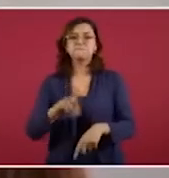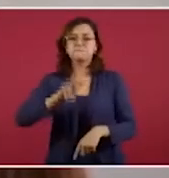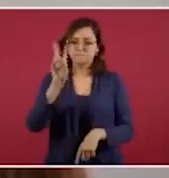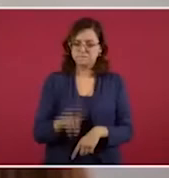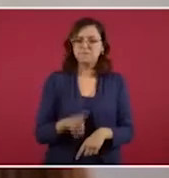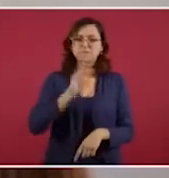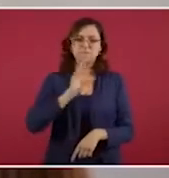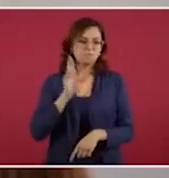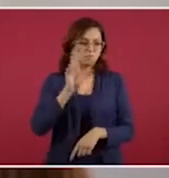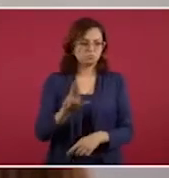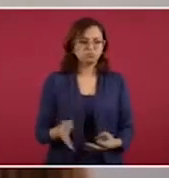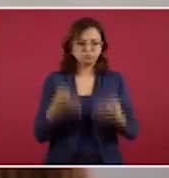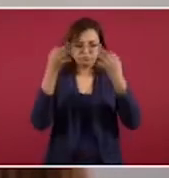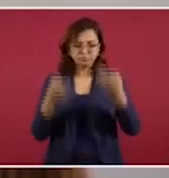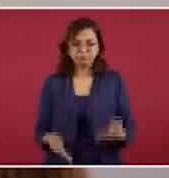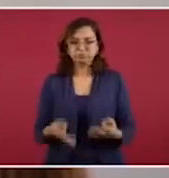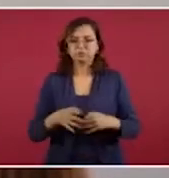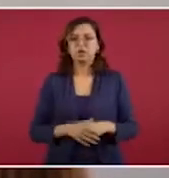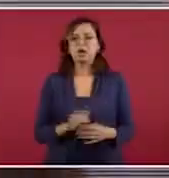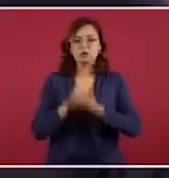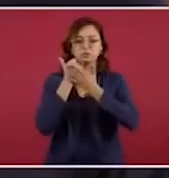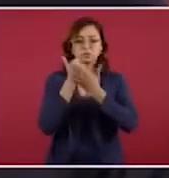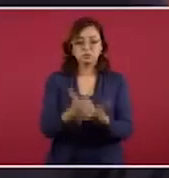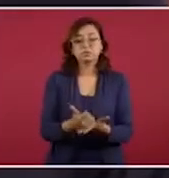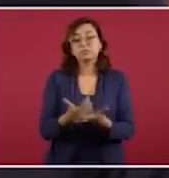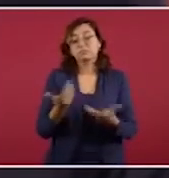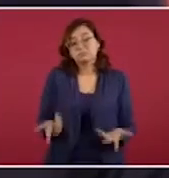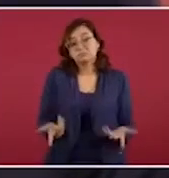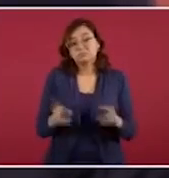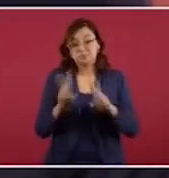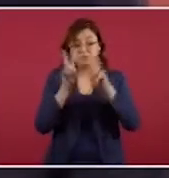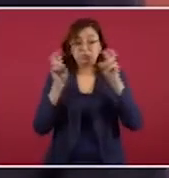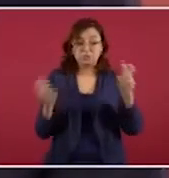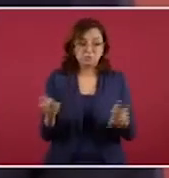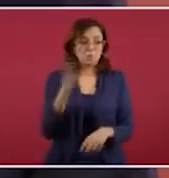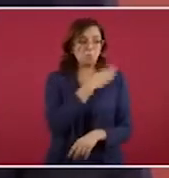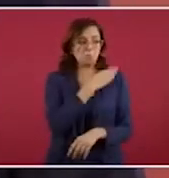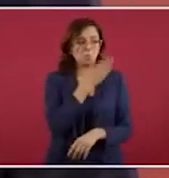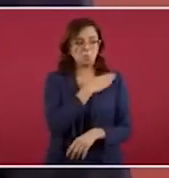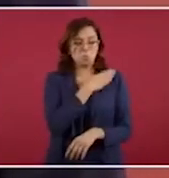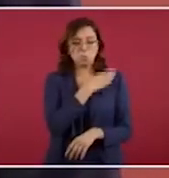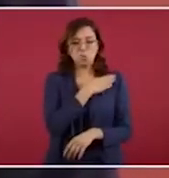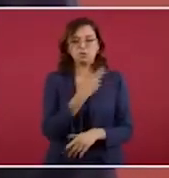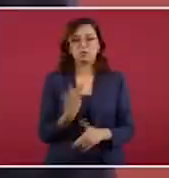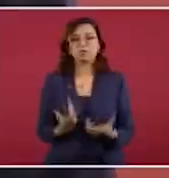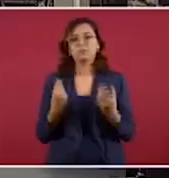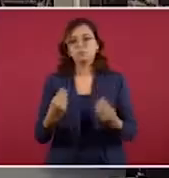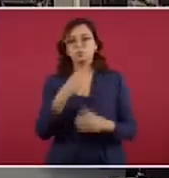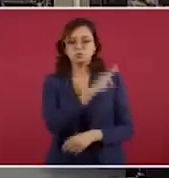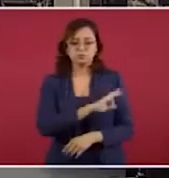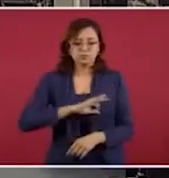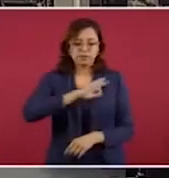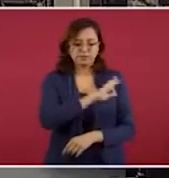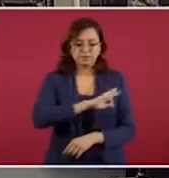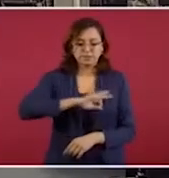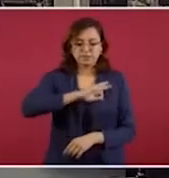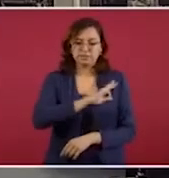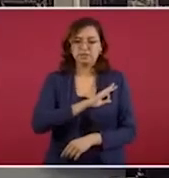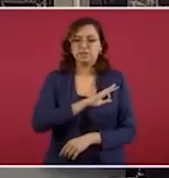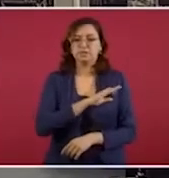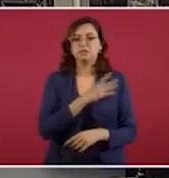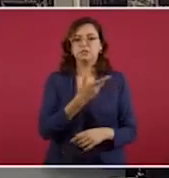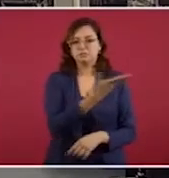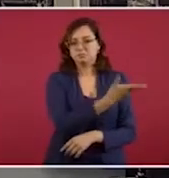resultados, da frutos. Y en este caso es algo muy bueno. Yo felicito a los que tomaron